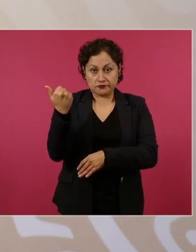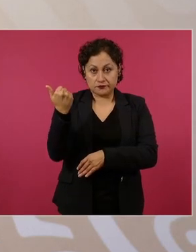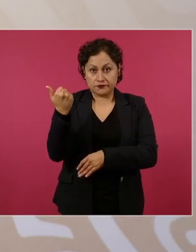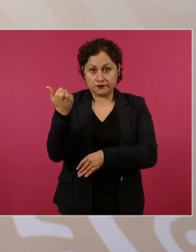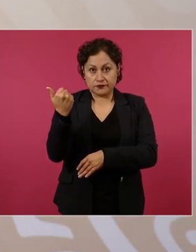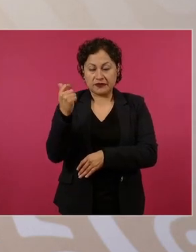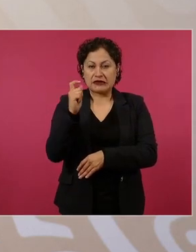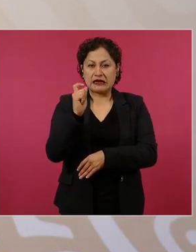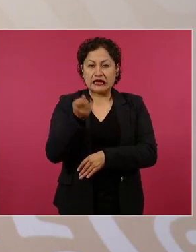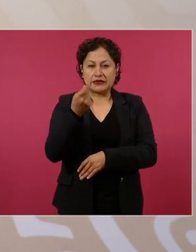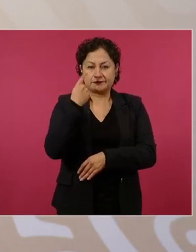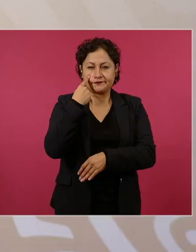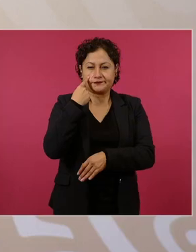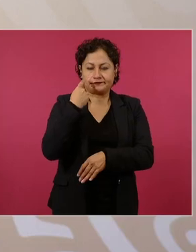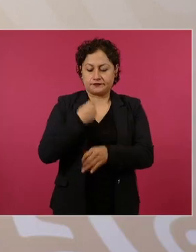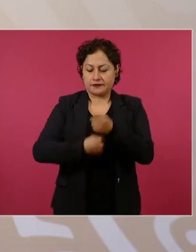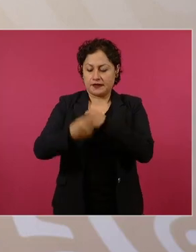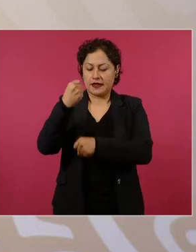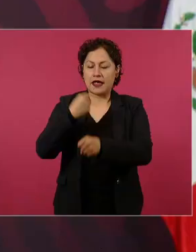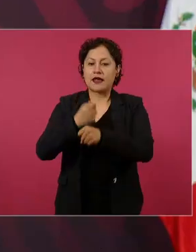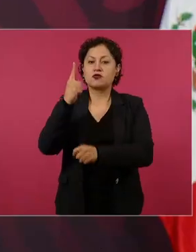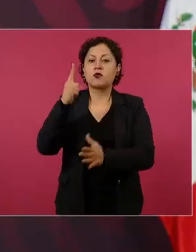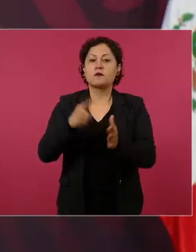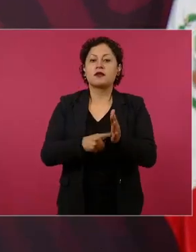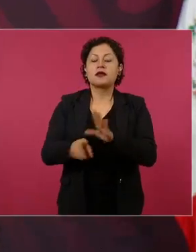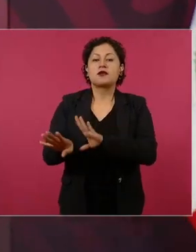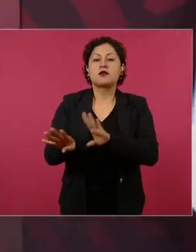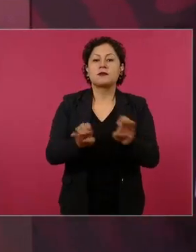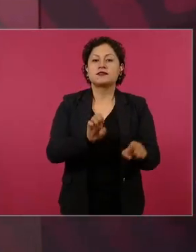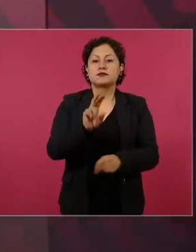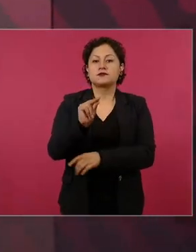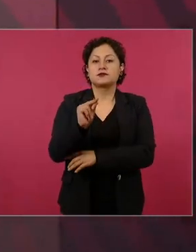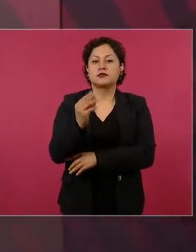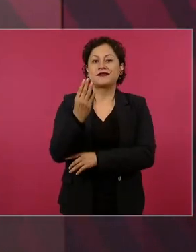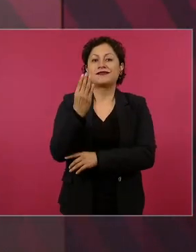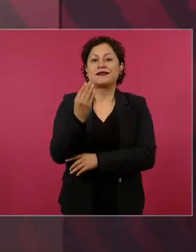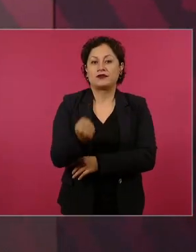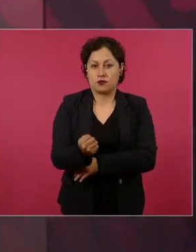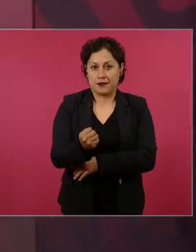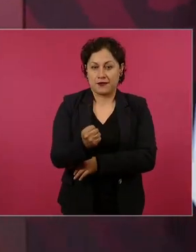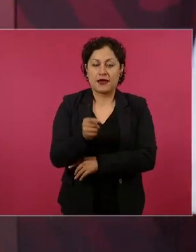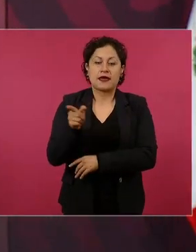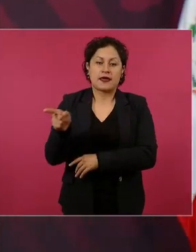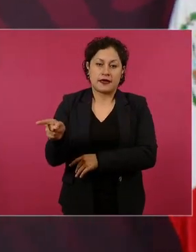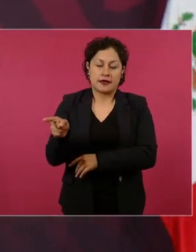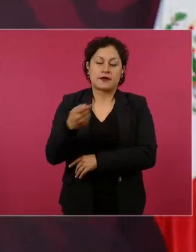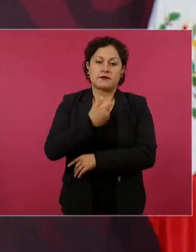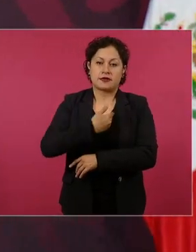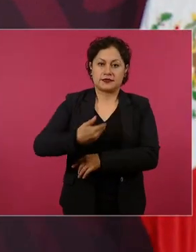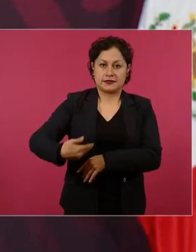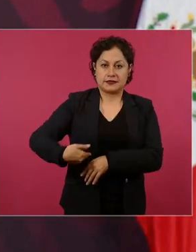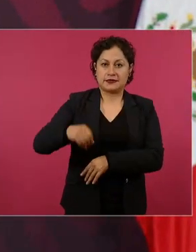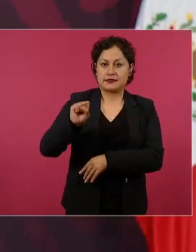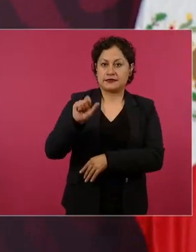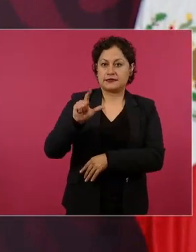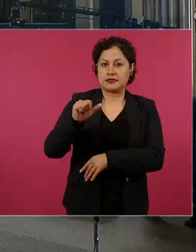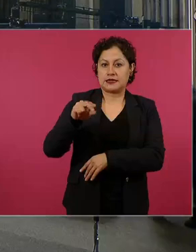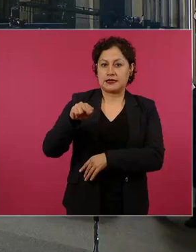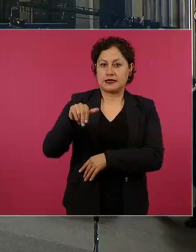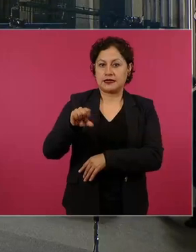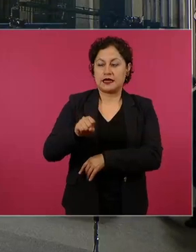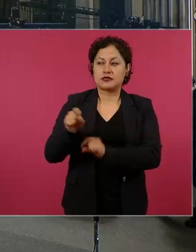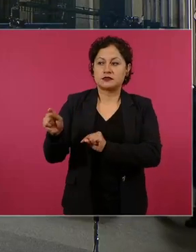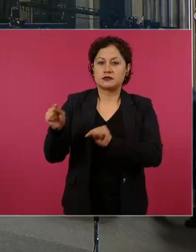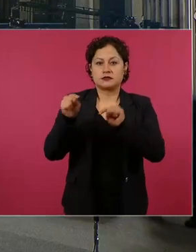en el 89 entra al CISEN jovencito García Luna.